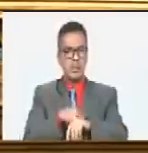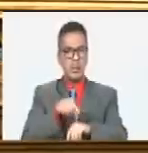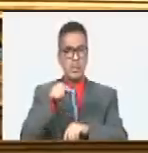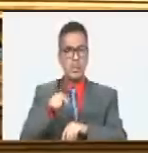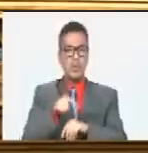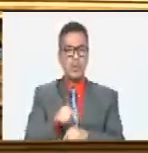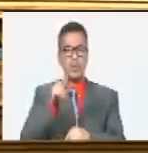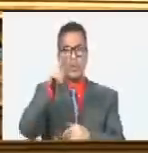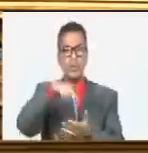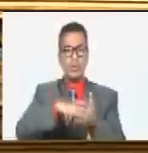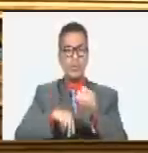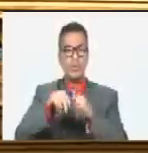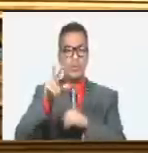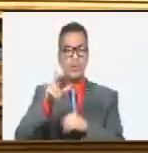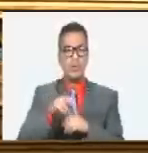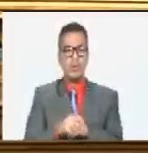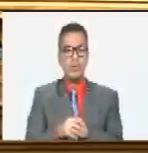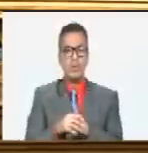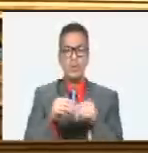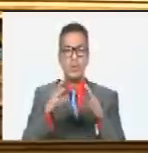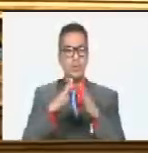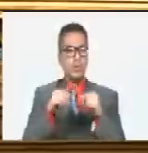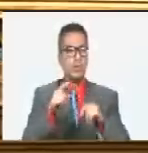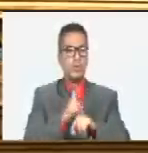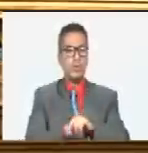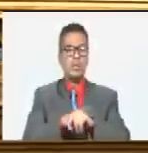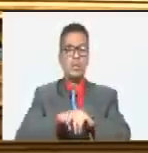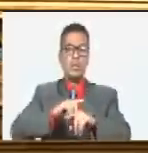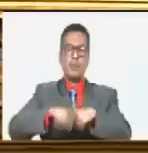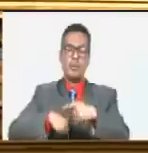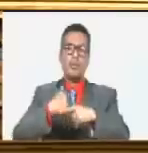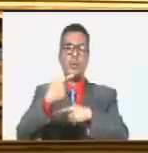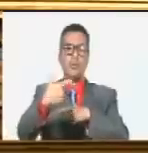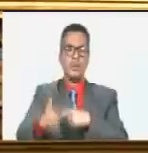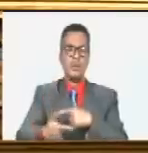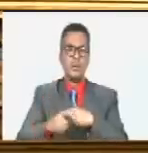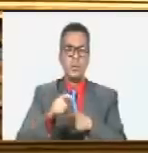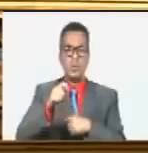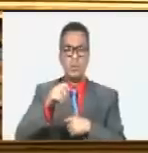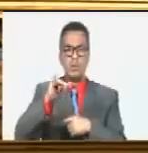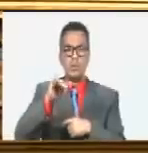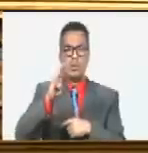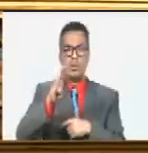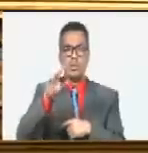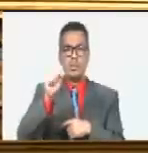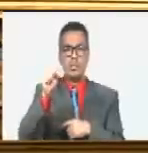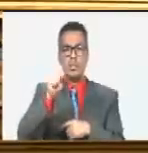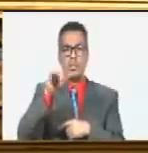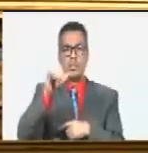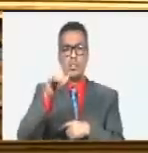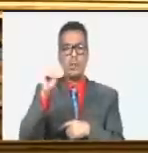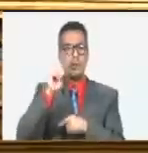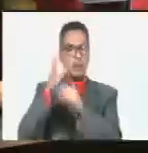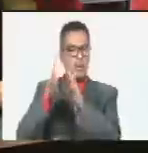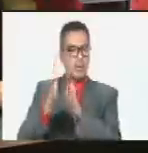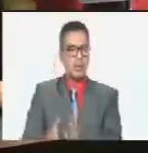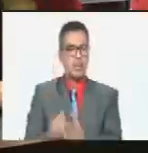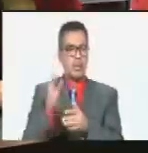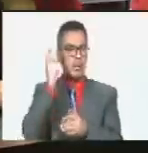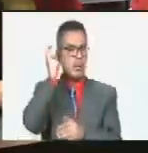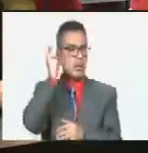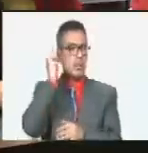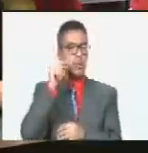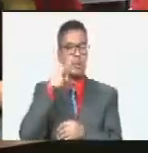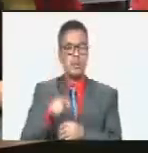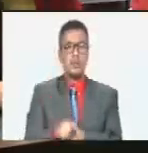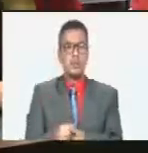2003 y todo el tiempo posterior, Tibisay Lucena fue la venezolana o venezolano